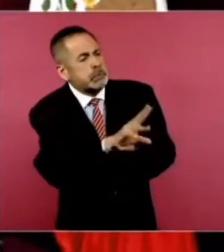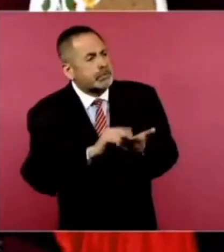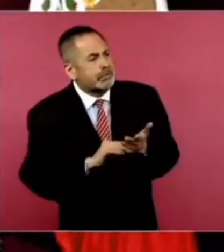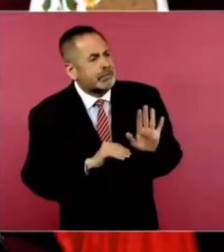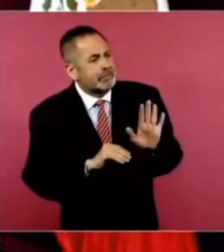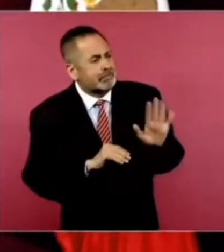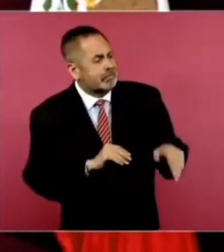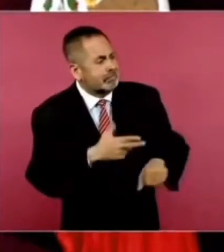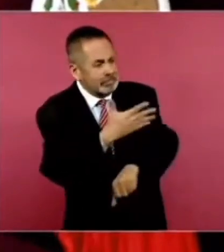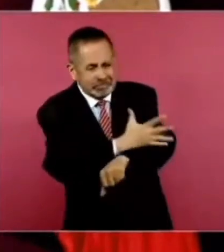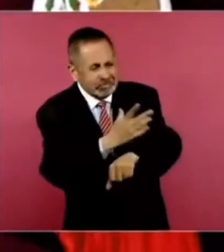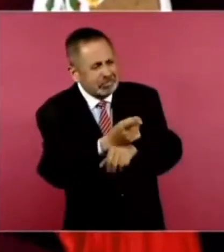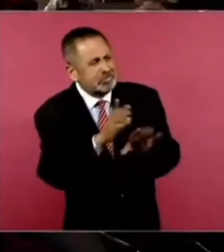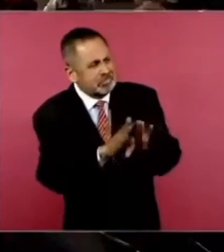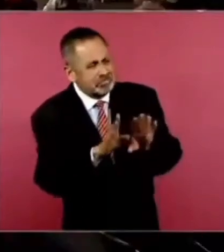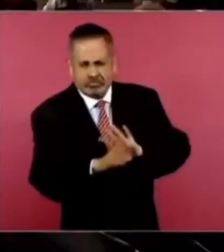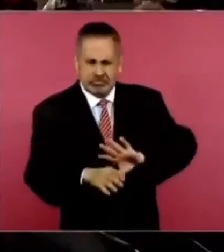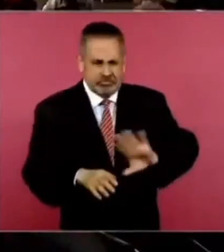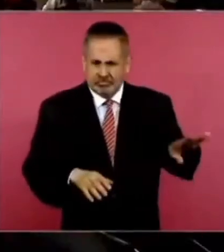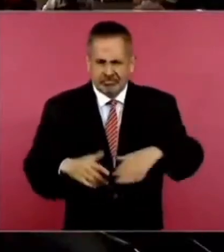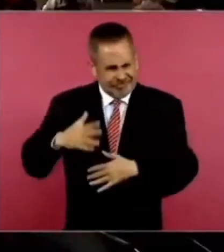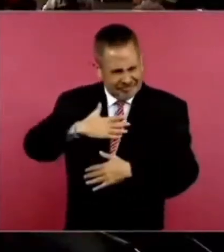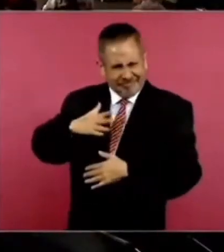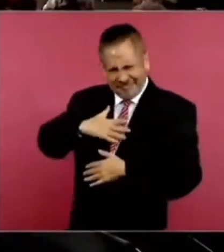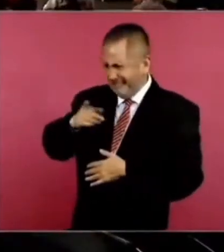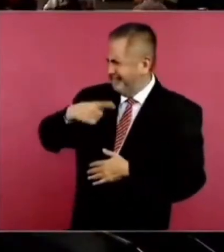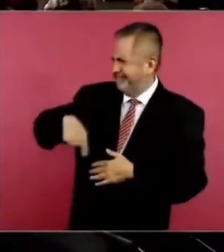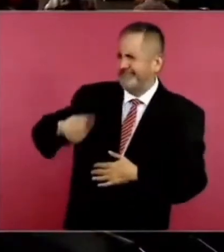la virtud de la honestidad.